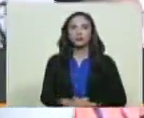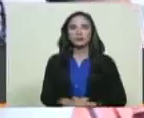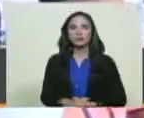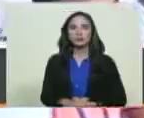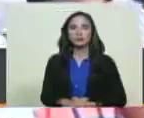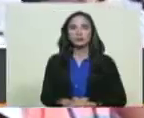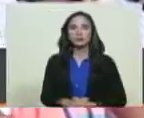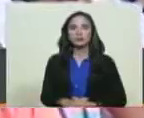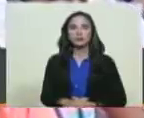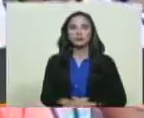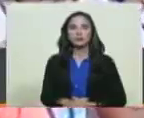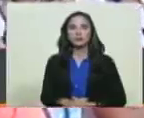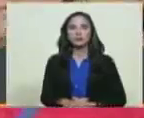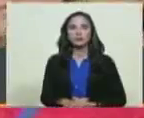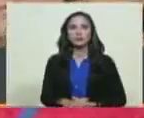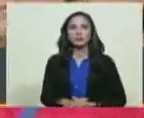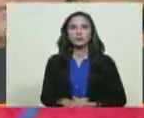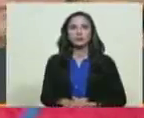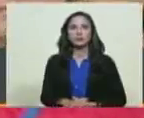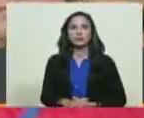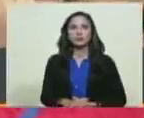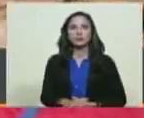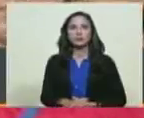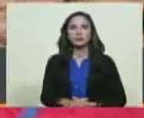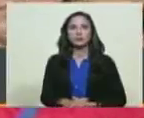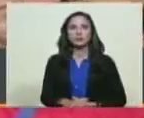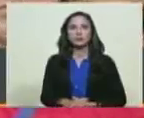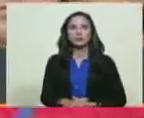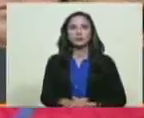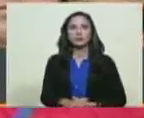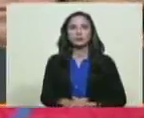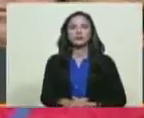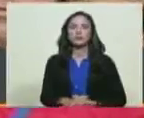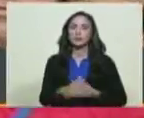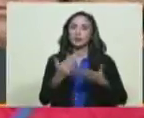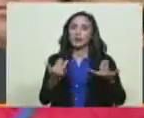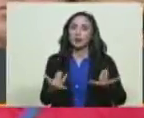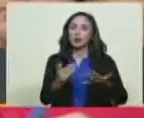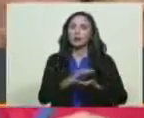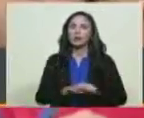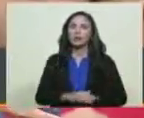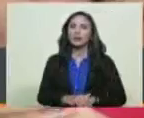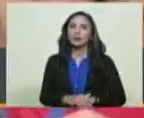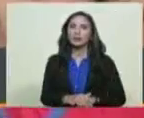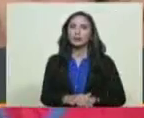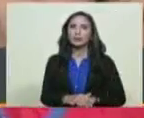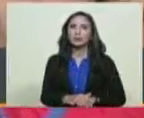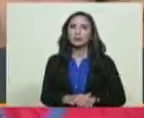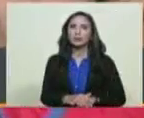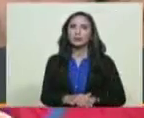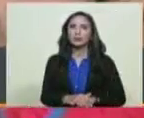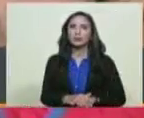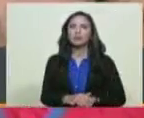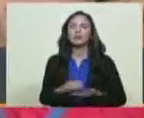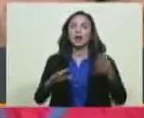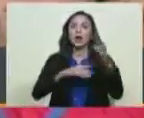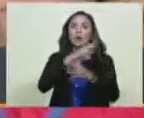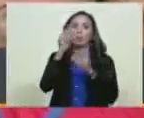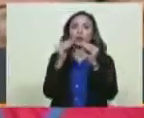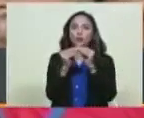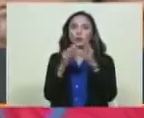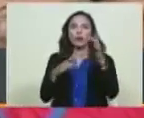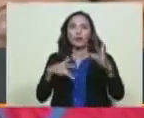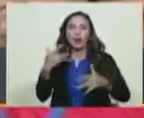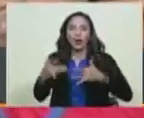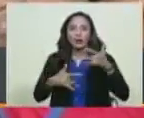bueno presidente entonces procedo a lo que un resumen de